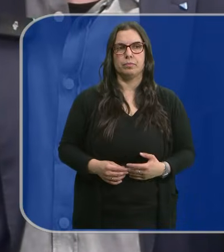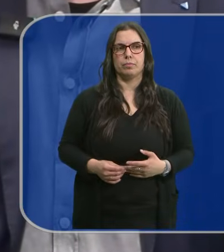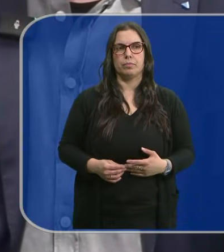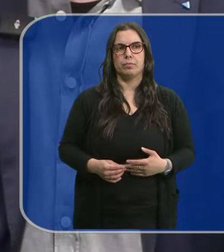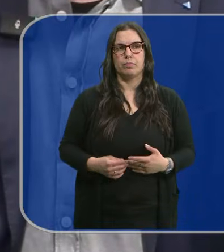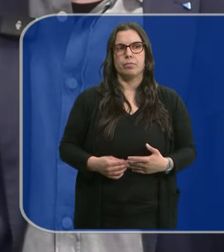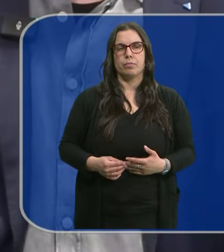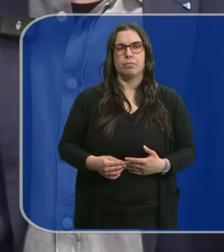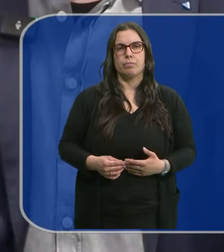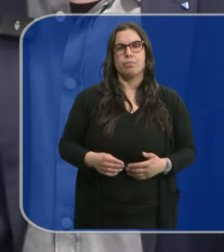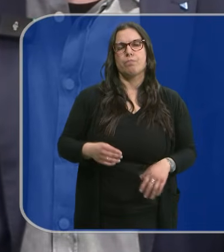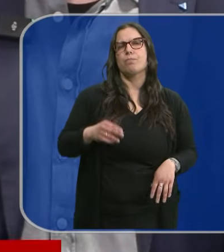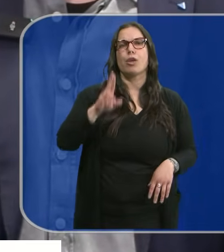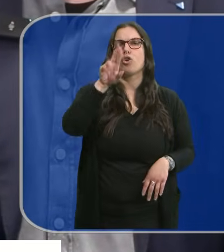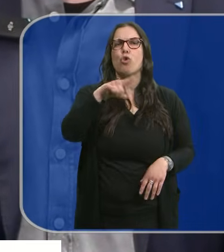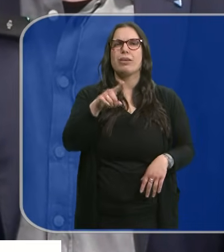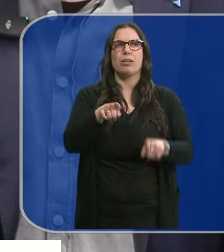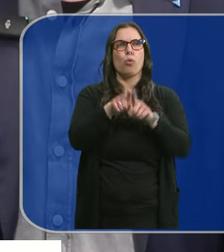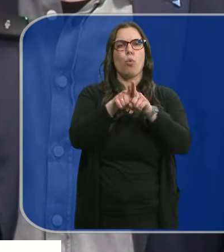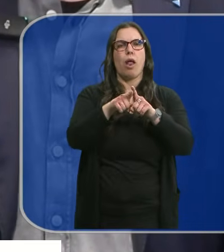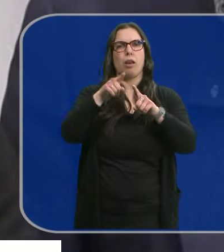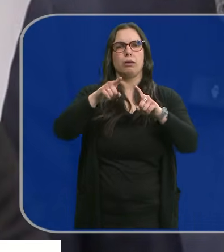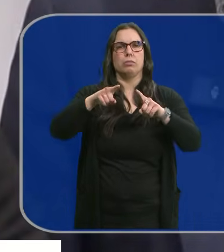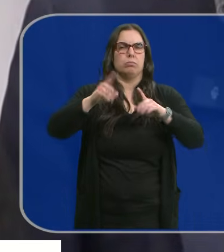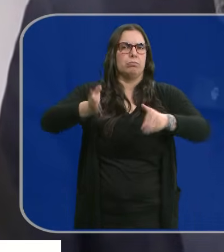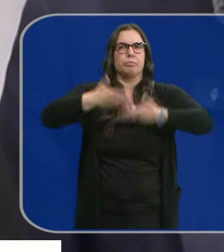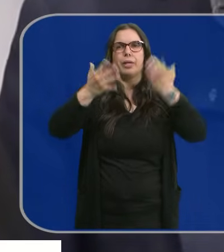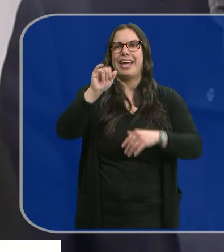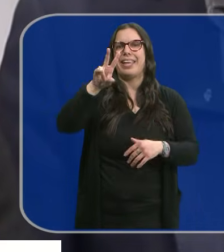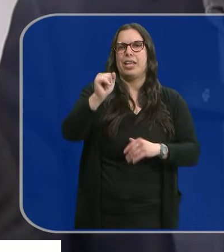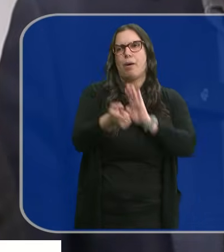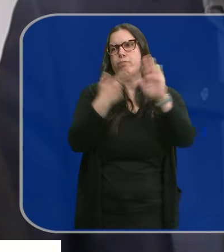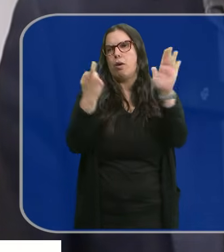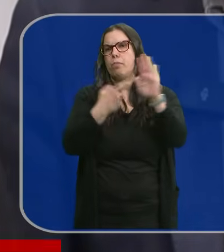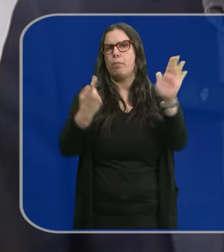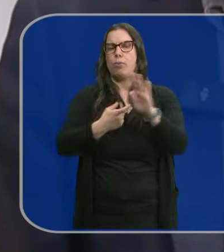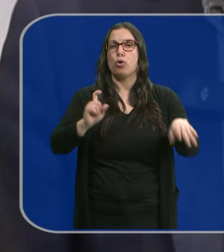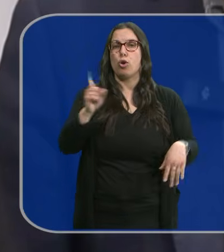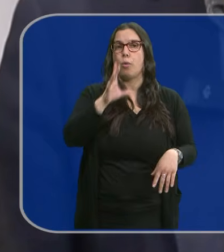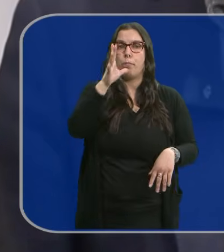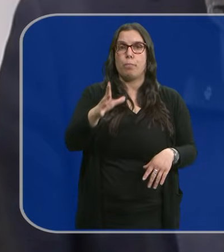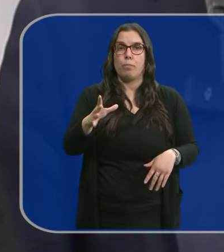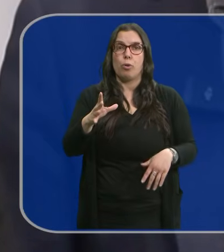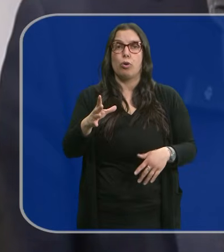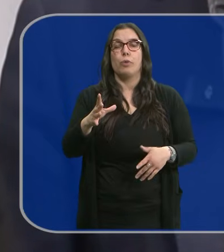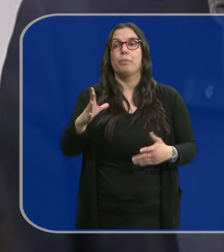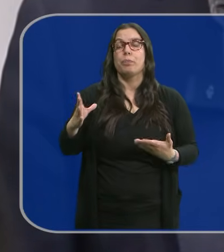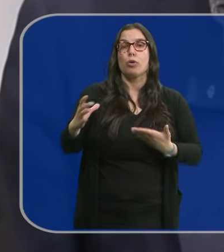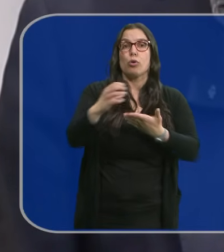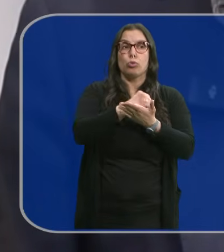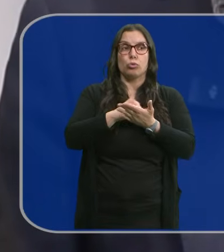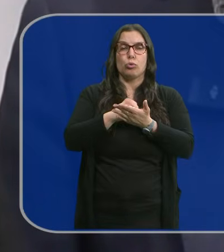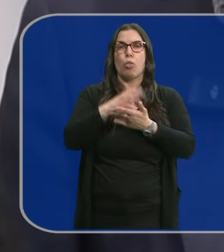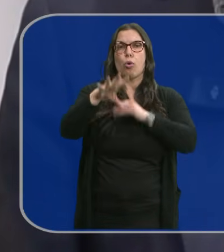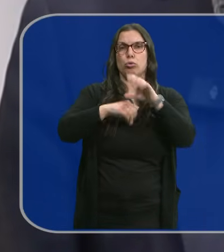No se trata de quitar IVAs sin más, porque todo el mundo no tiene la misma participación a la hora